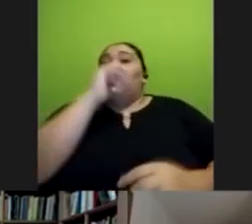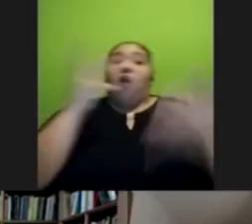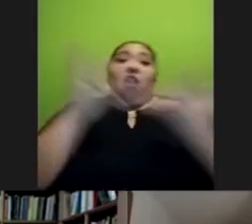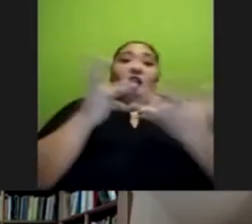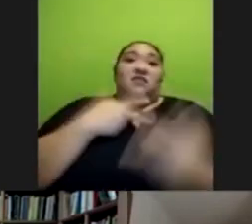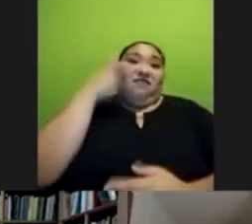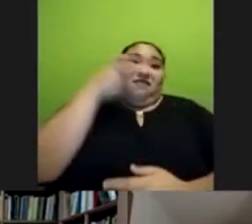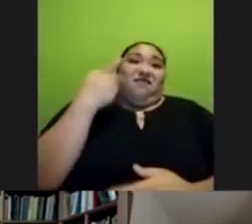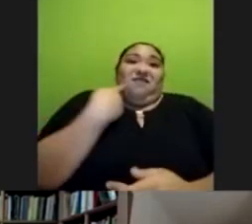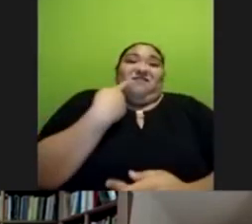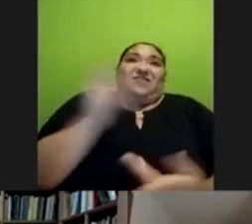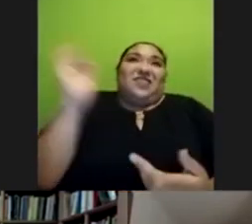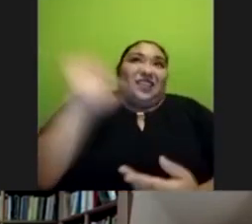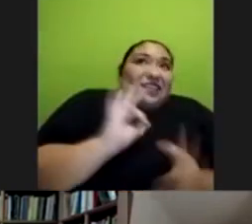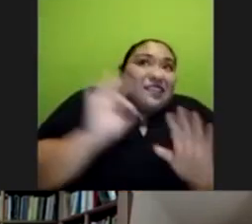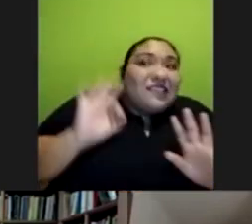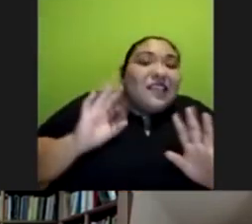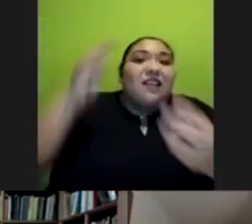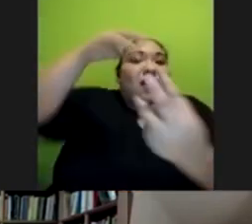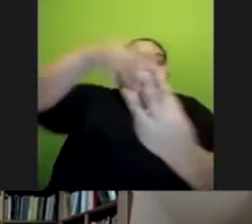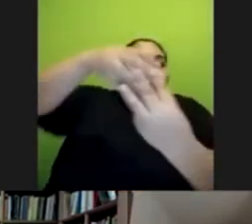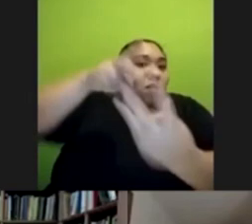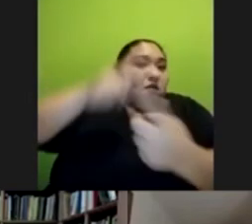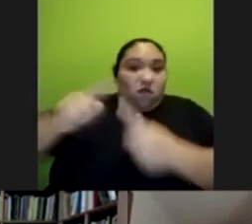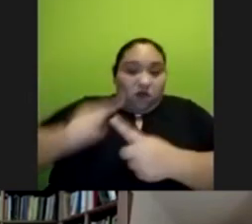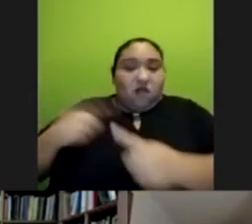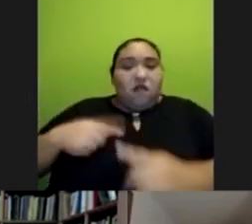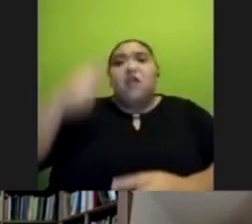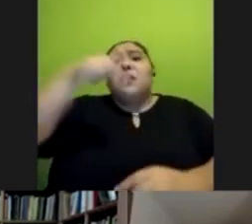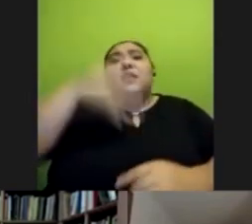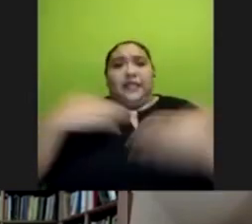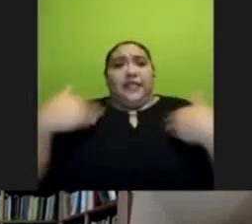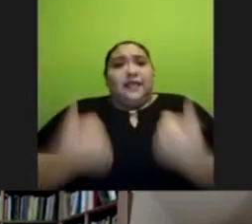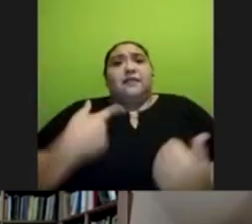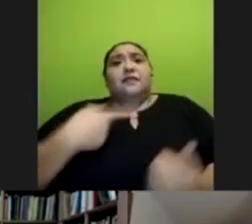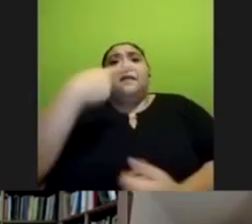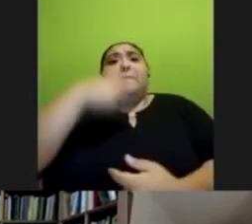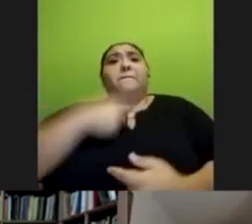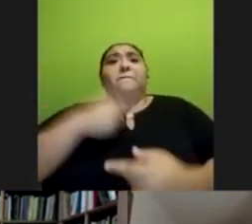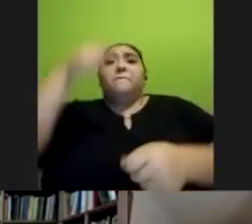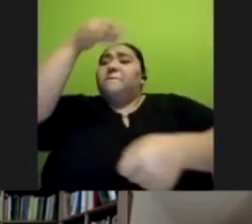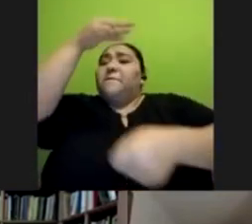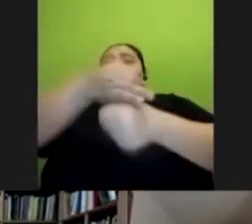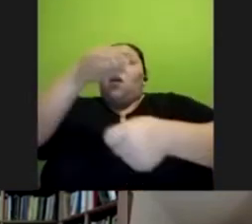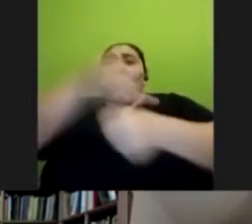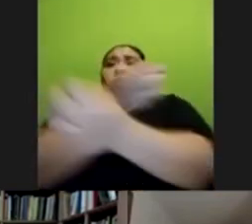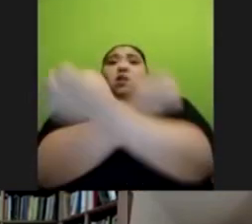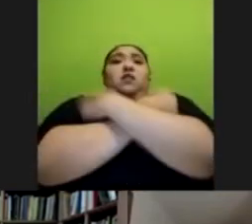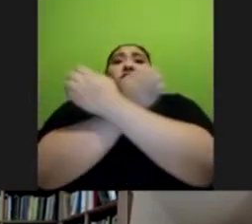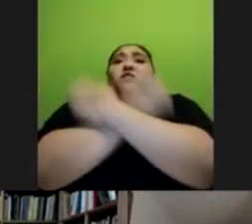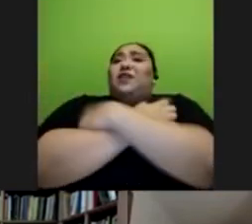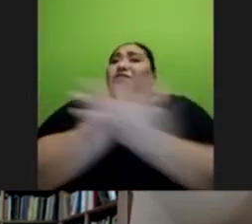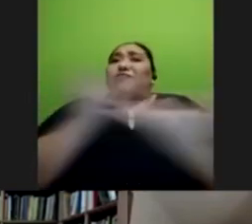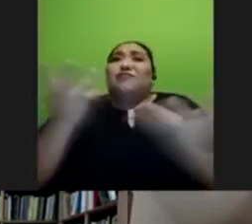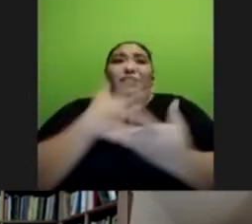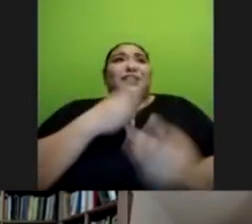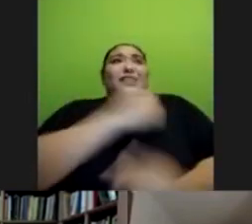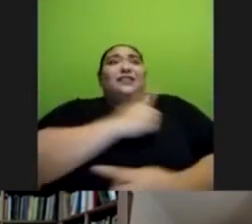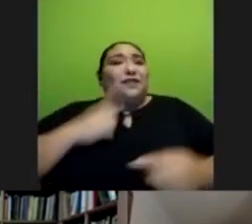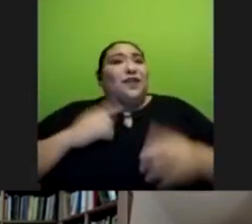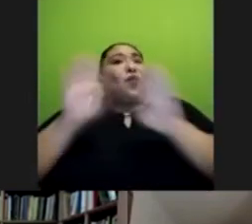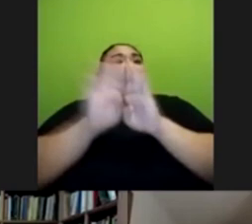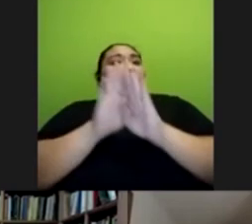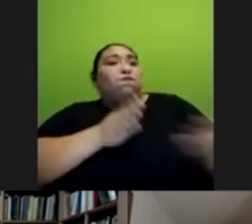para momentos extraordinarios. Y la educación en este momento requiere intervenciones extraordinarias. Y es la manera de incluir